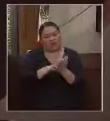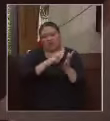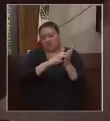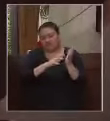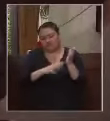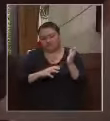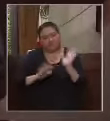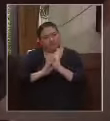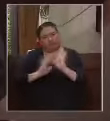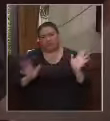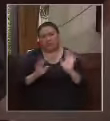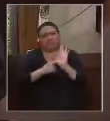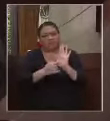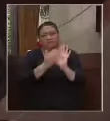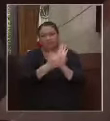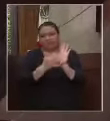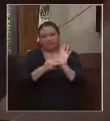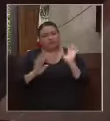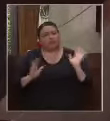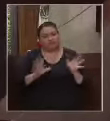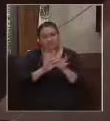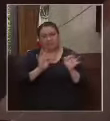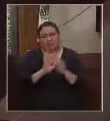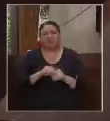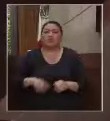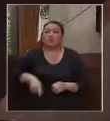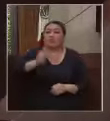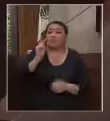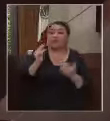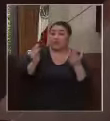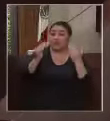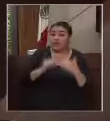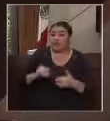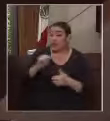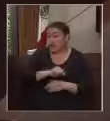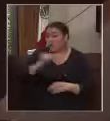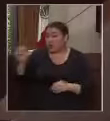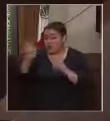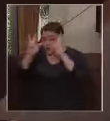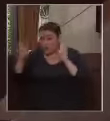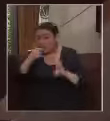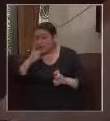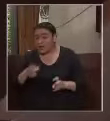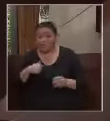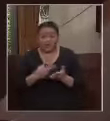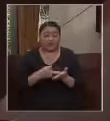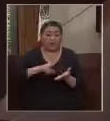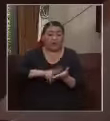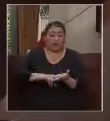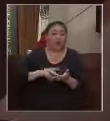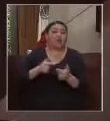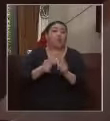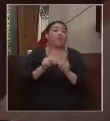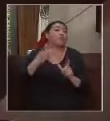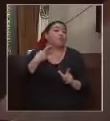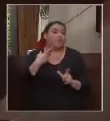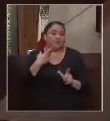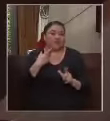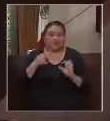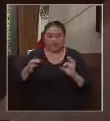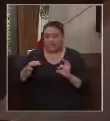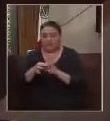en el proyecto y así se dio cuenta de eso. Ahora, el tema del agravio respecto del principio de uniformidad, me parece que ha habido